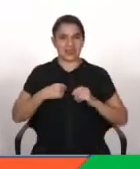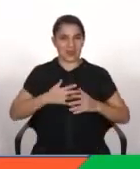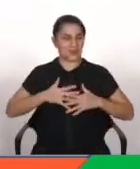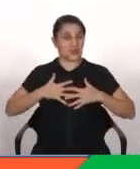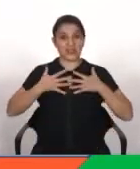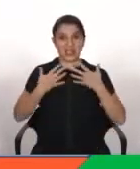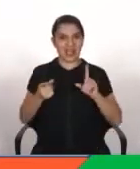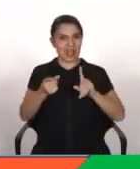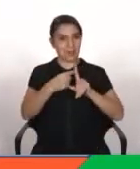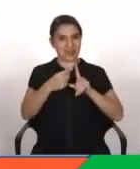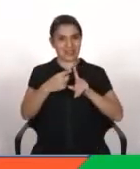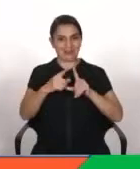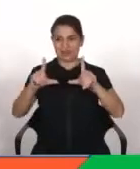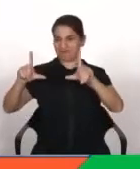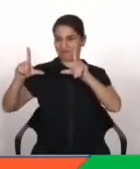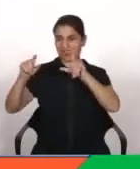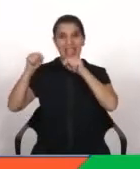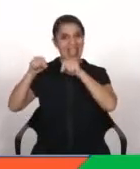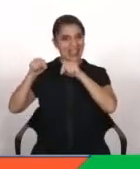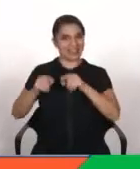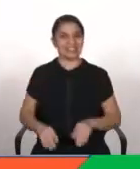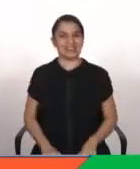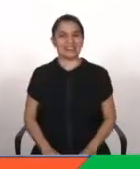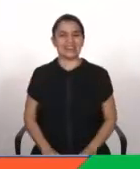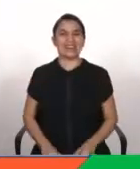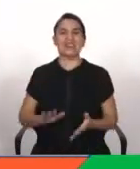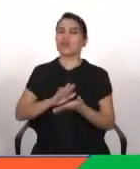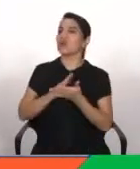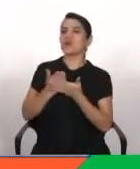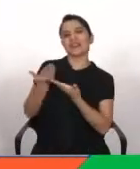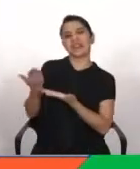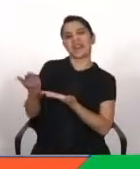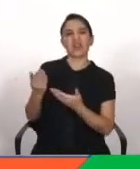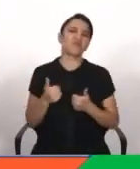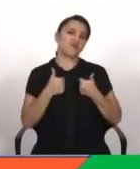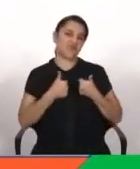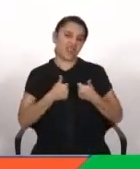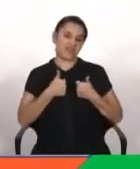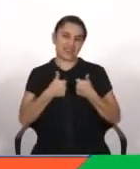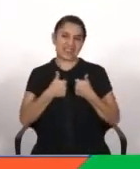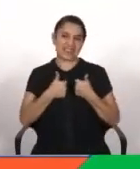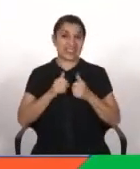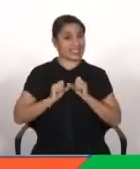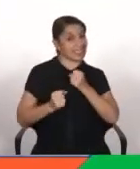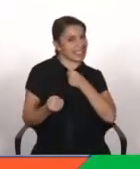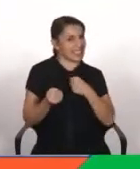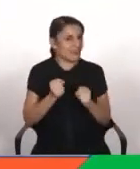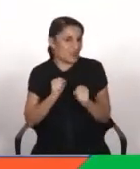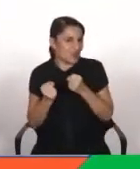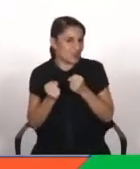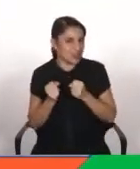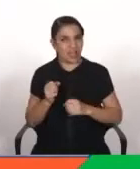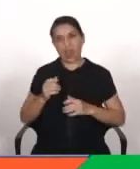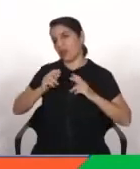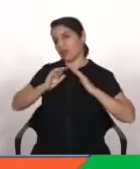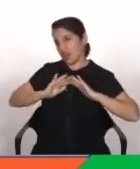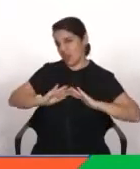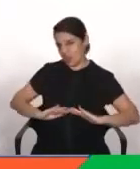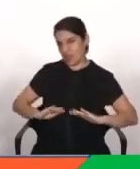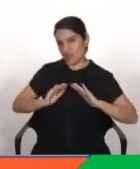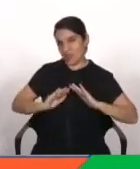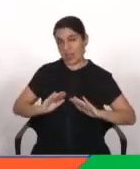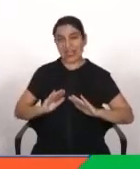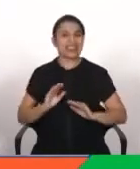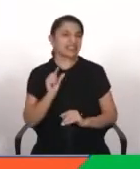acá. ¿Cómo están? Bien, bien. ¿Nerviosas o tranquilas? Un poquito